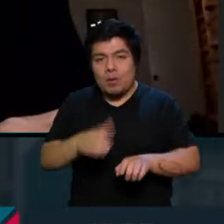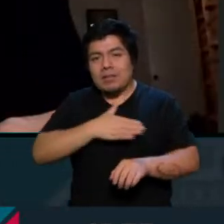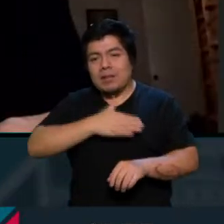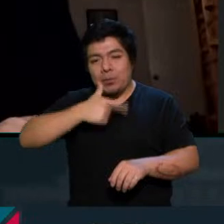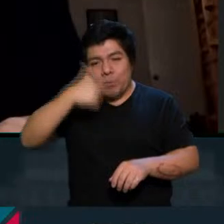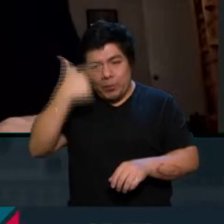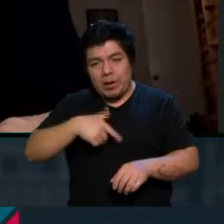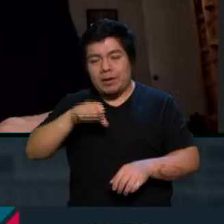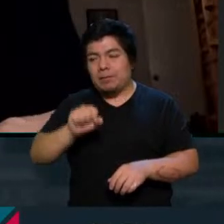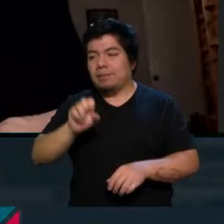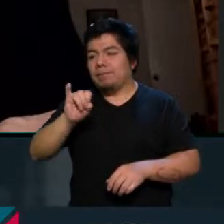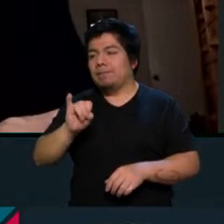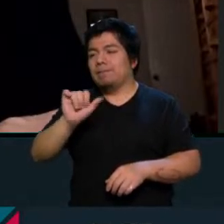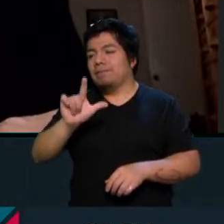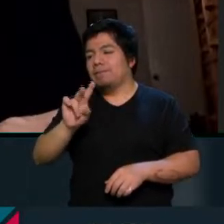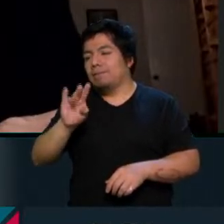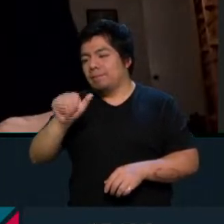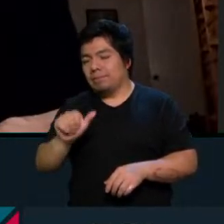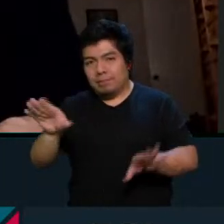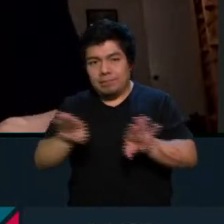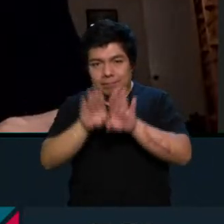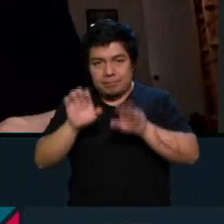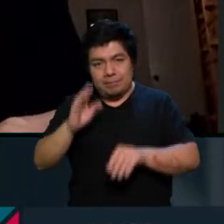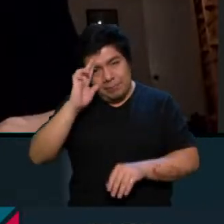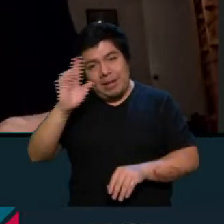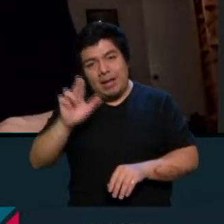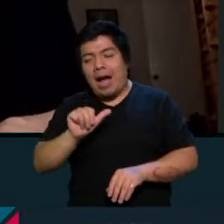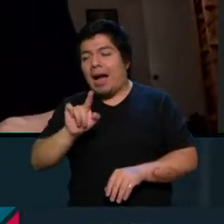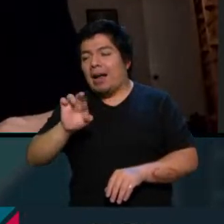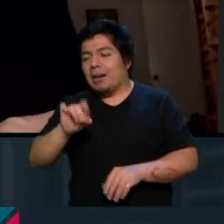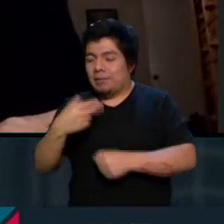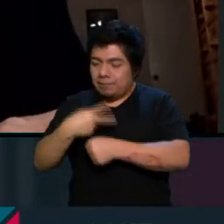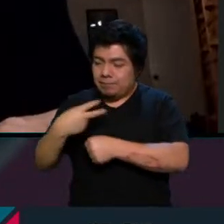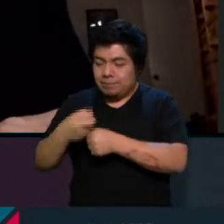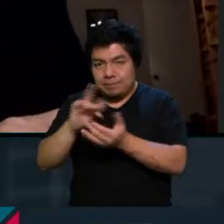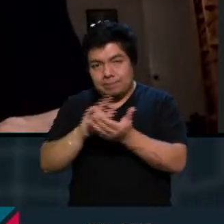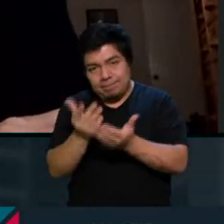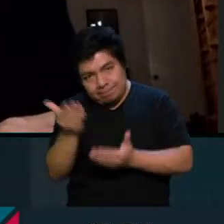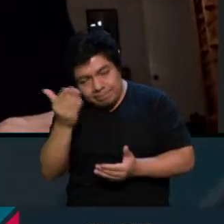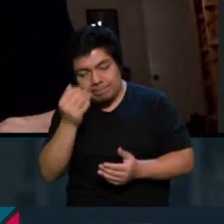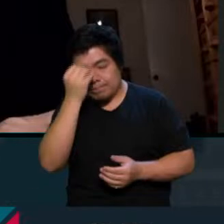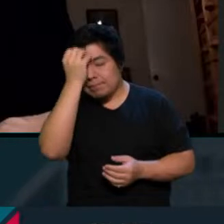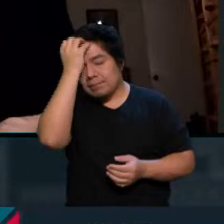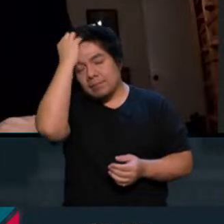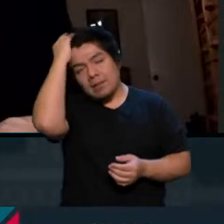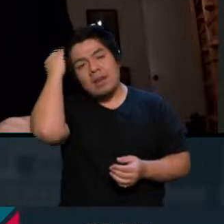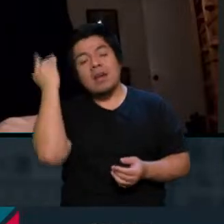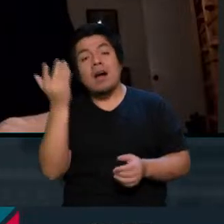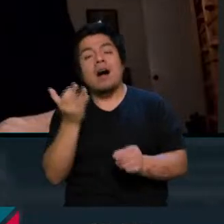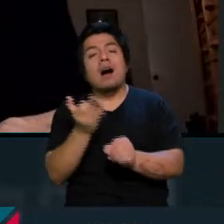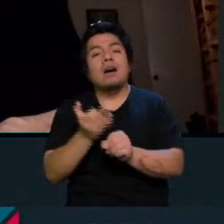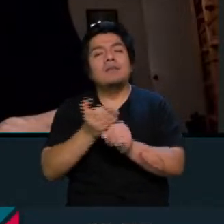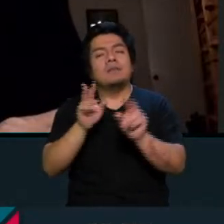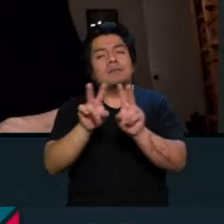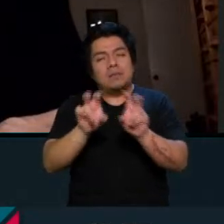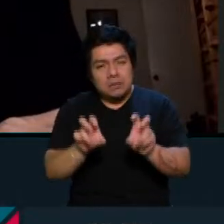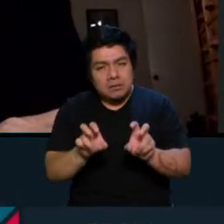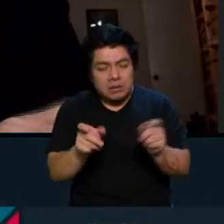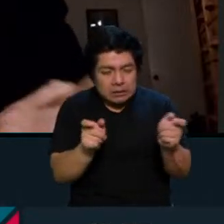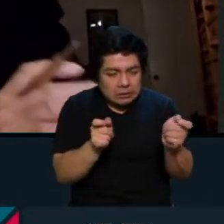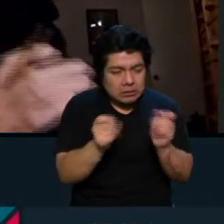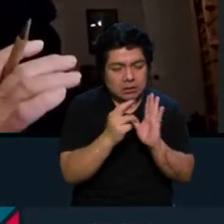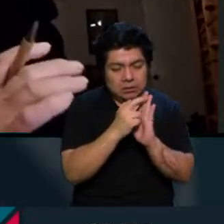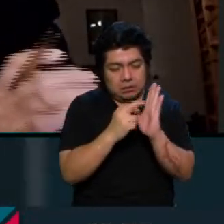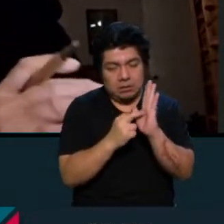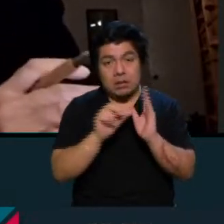noche. ¿Qué tal? Buenas noches, Alejandro. Gracias por la invitación. Al contrario, gracias por su tiempo. Pues está este tema de las regulaciones